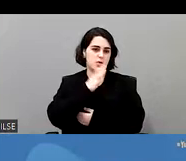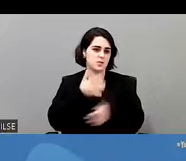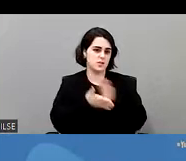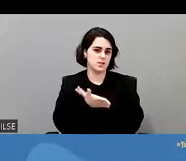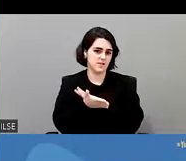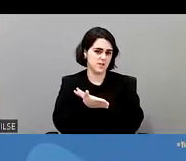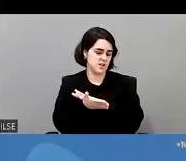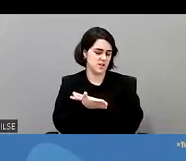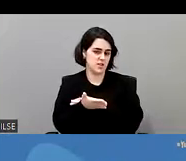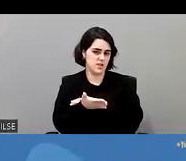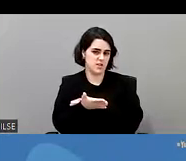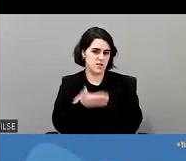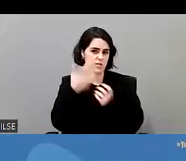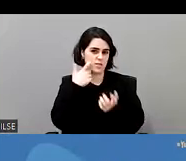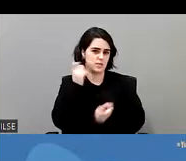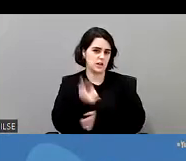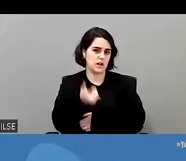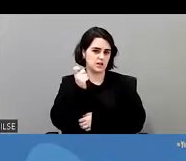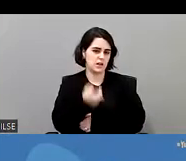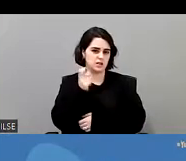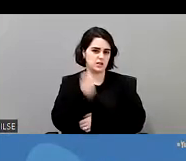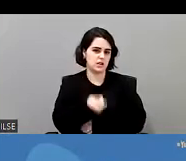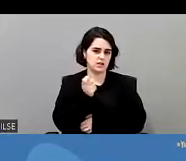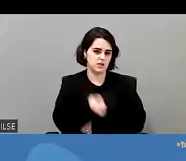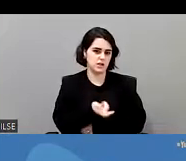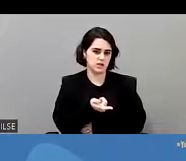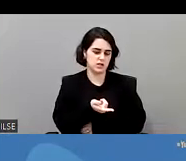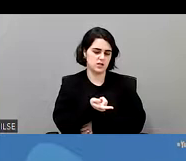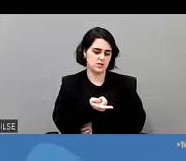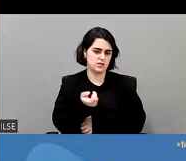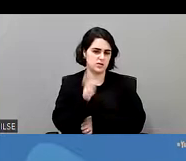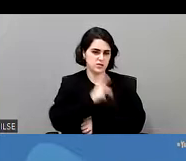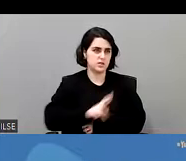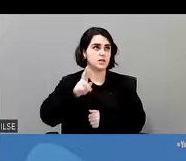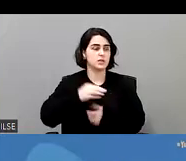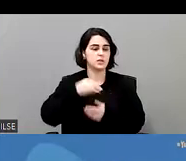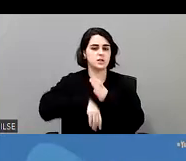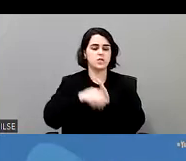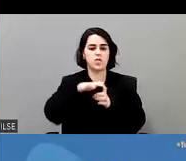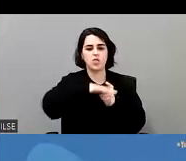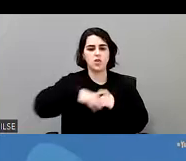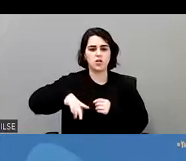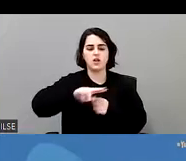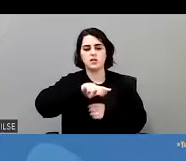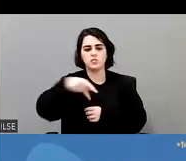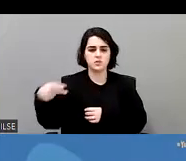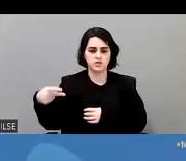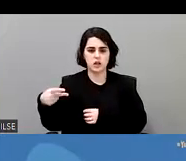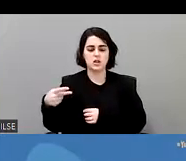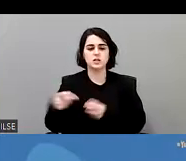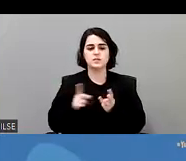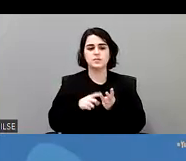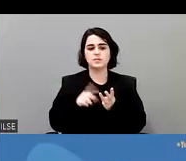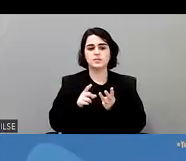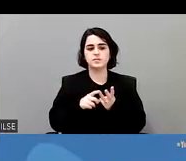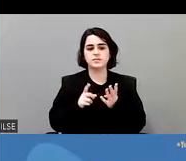bueno, que han salido como en varias ocasiones en la parte de resultados, ¿no?, necesarios. Y facilitar más